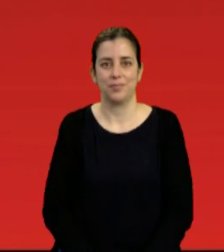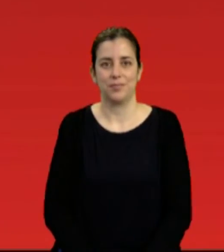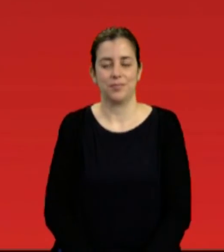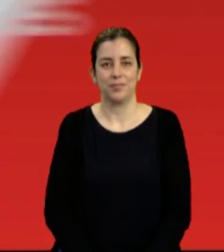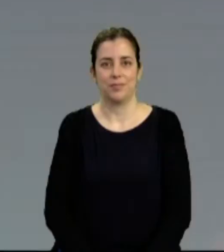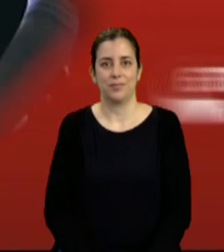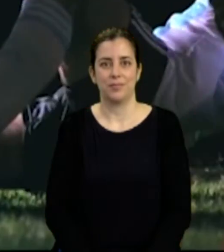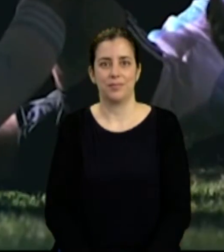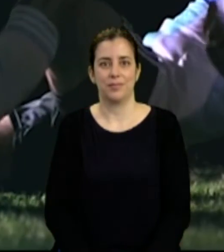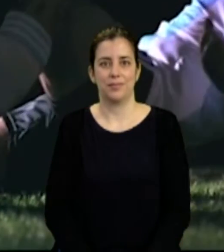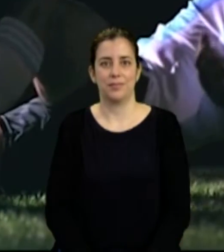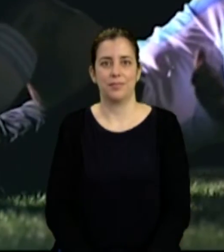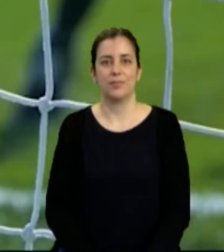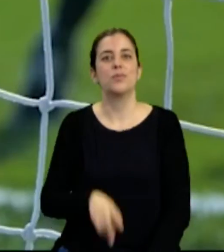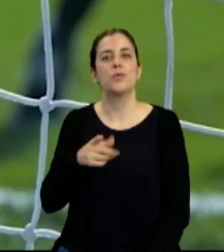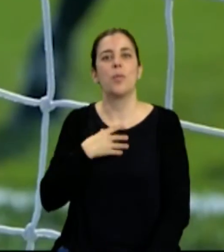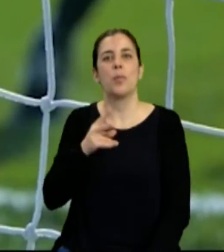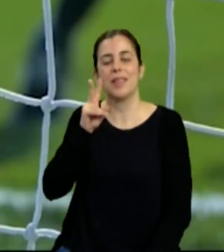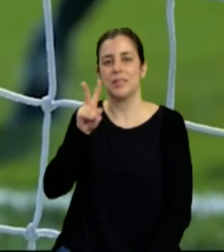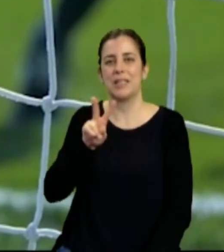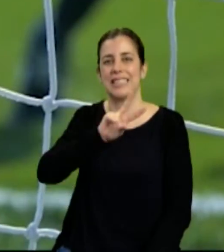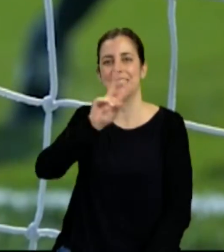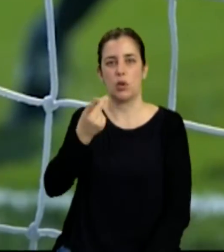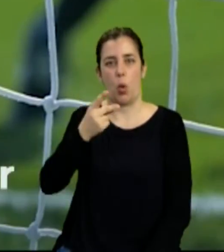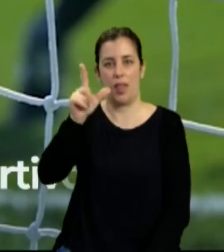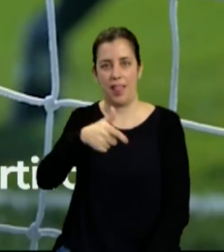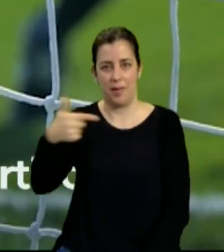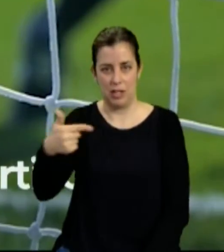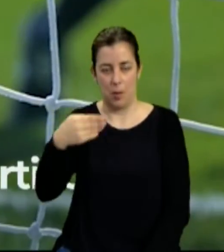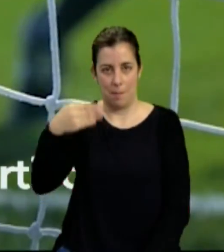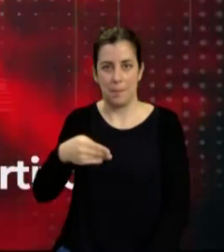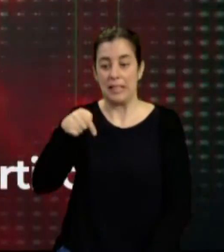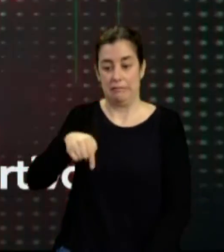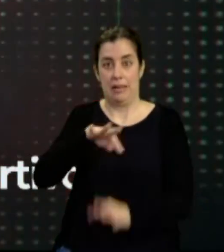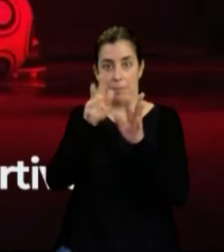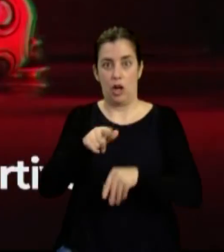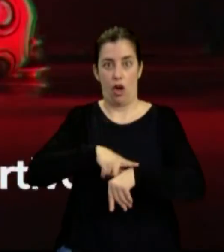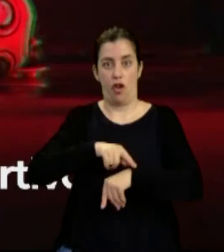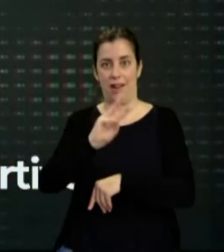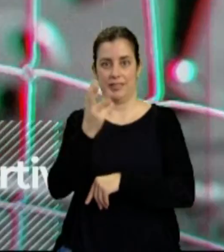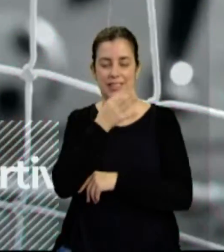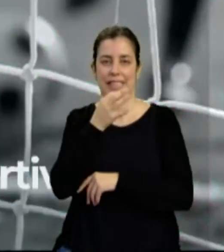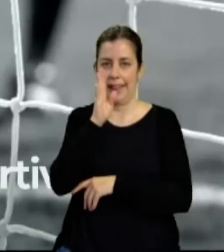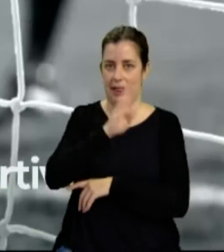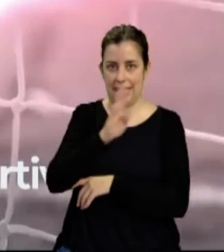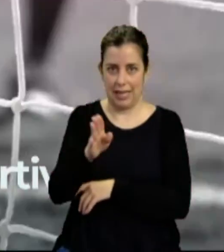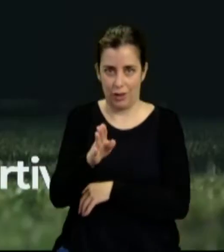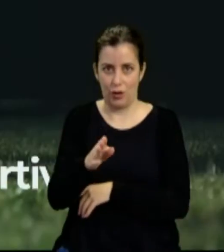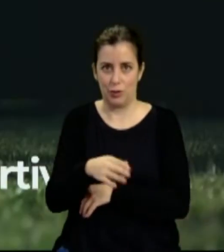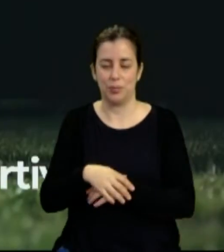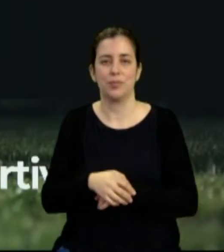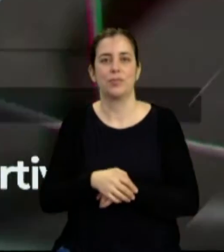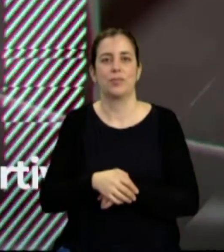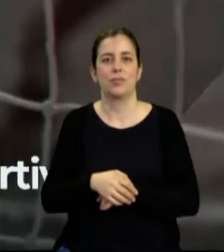Sigue con nosotros la Segunda División B. Este miércoles a partir de las 3 de la tarde, en directo, desde el Ciudad